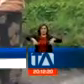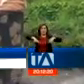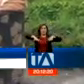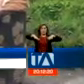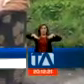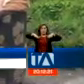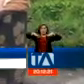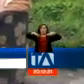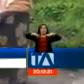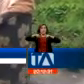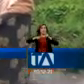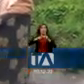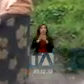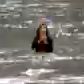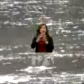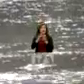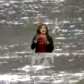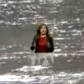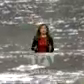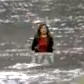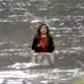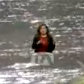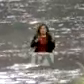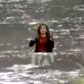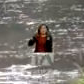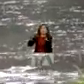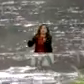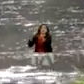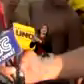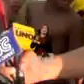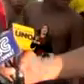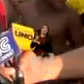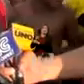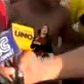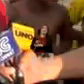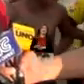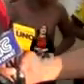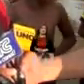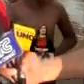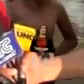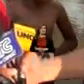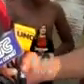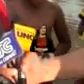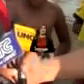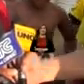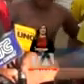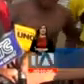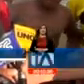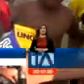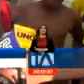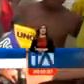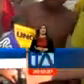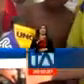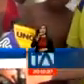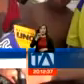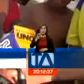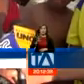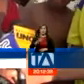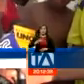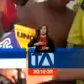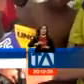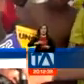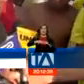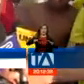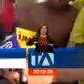caudal. Varios tuvieron que sacar sus enseres y ponerlos a buen recaudo. Ya me faltan 4 dedos para hundirse y la de mi